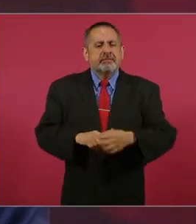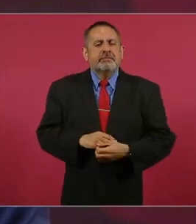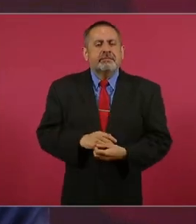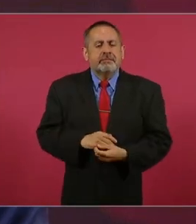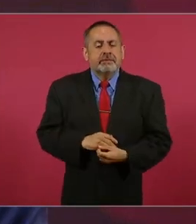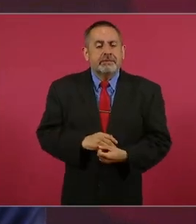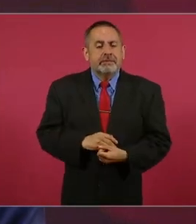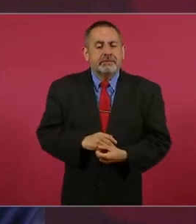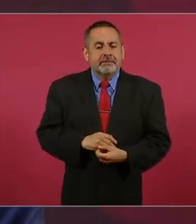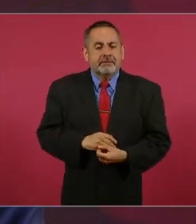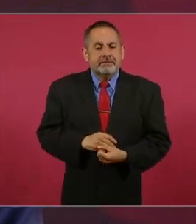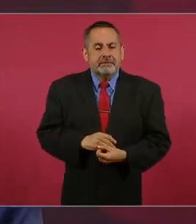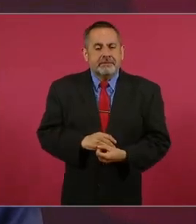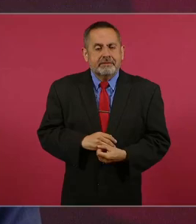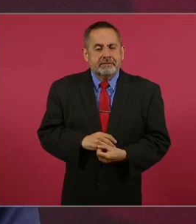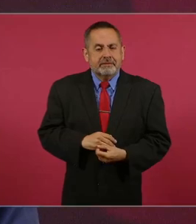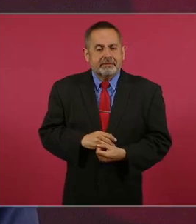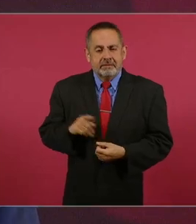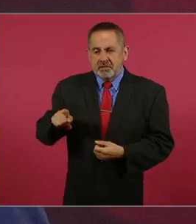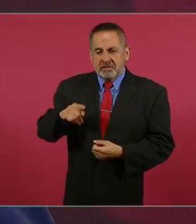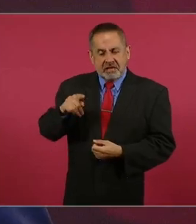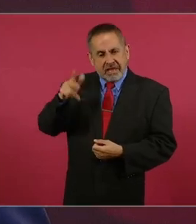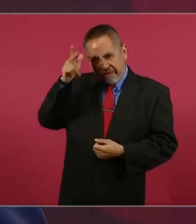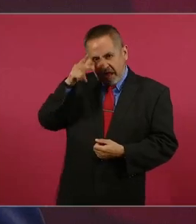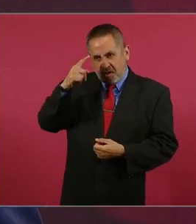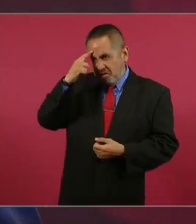el prócer